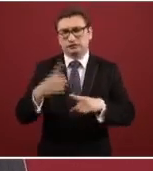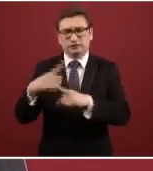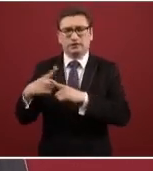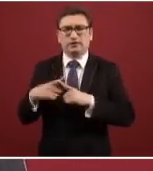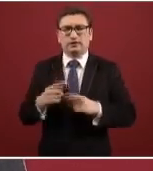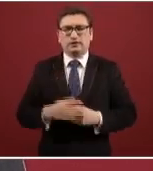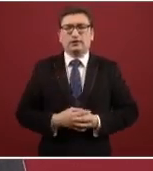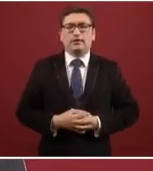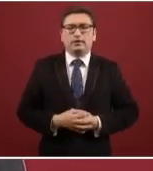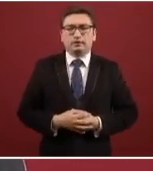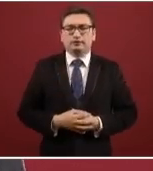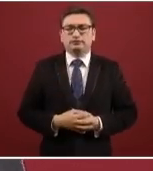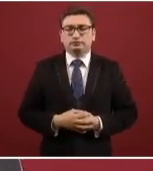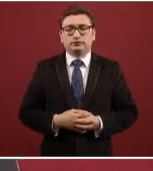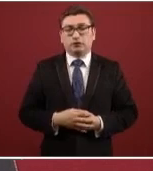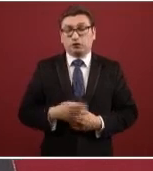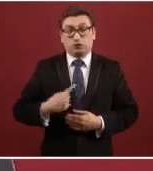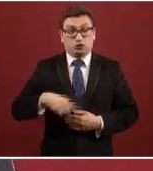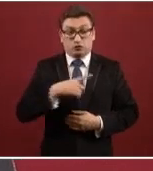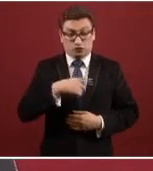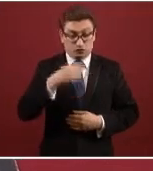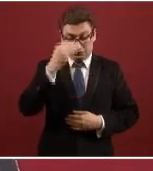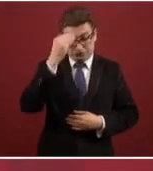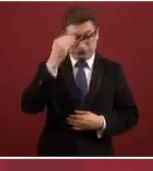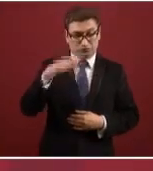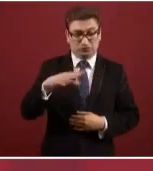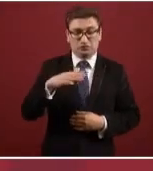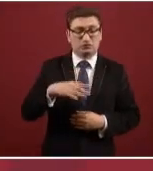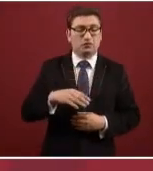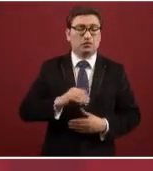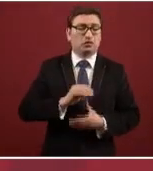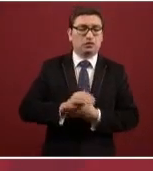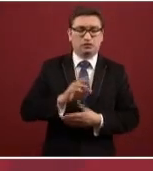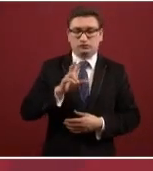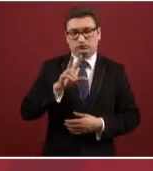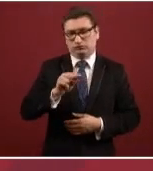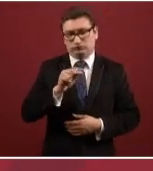No podemos olvidarlos.